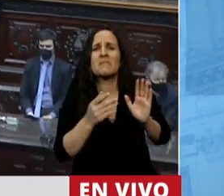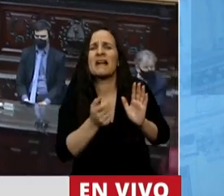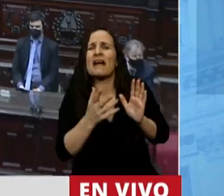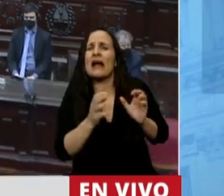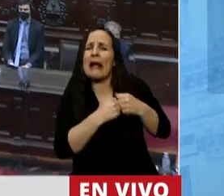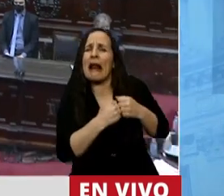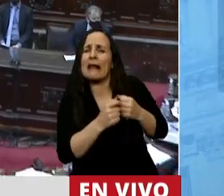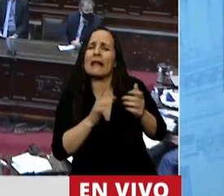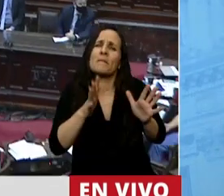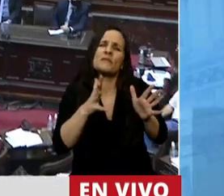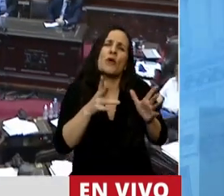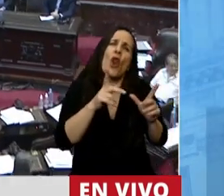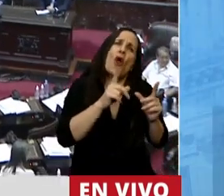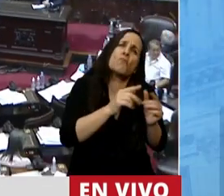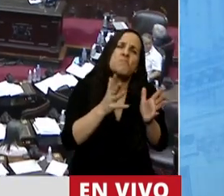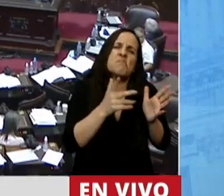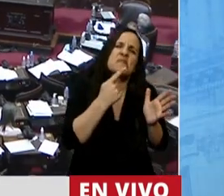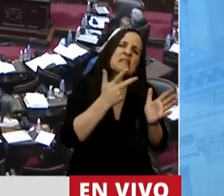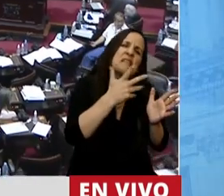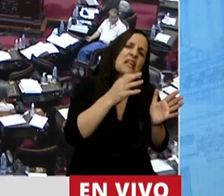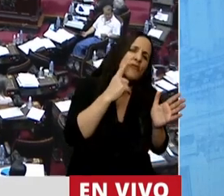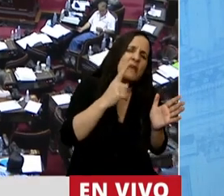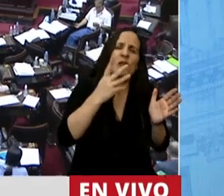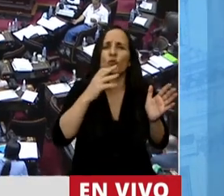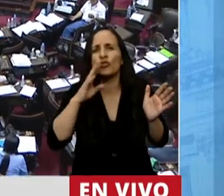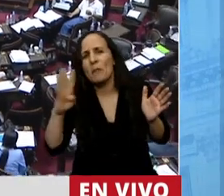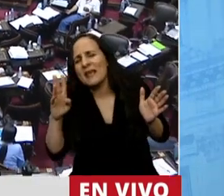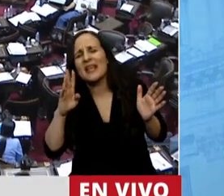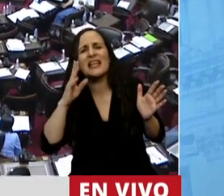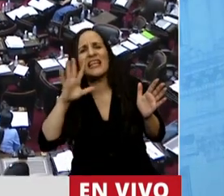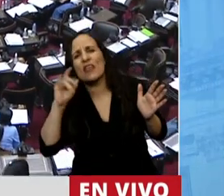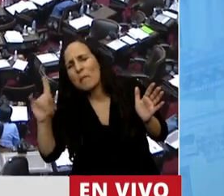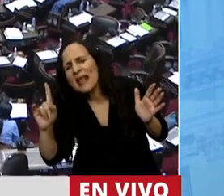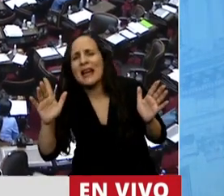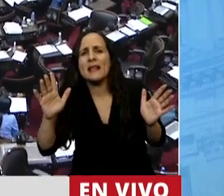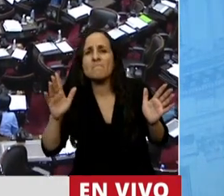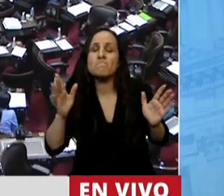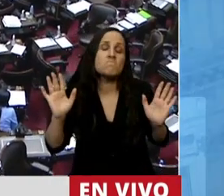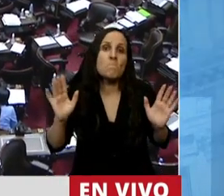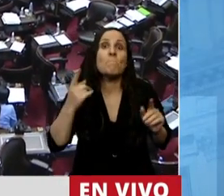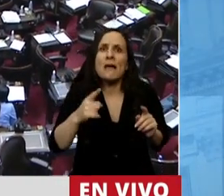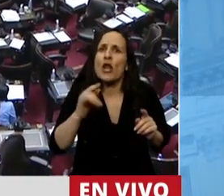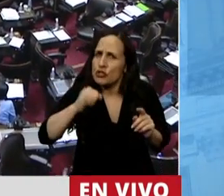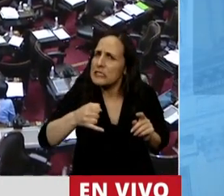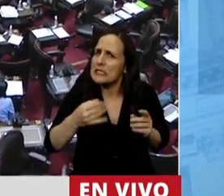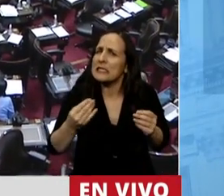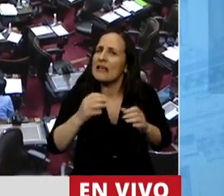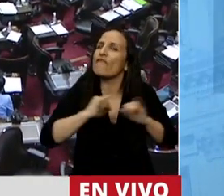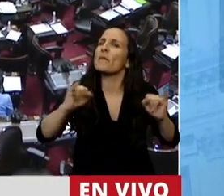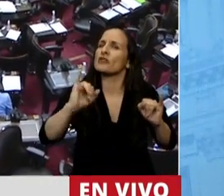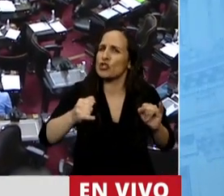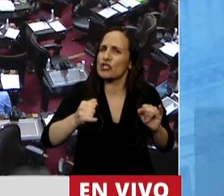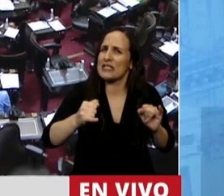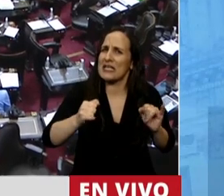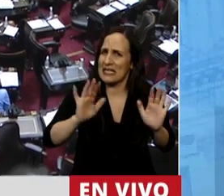clandestinos, que se han barajado cifras de 300.000, 400.000 o 500.000, pero sí datos, tanto de la administración